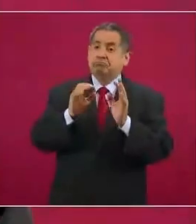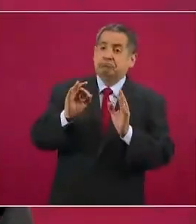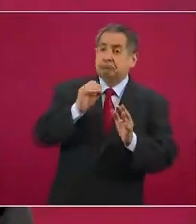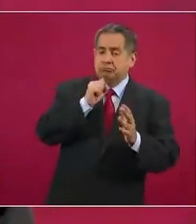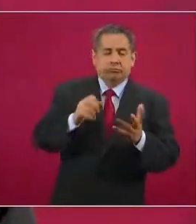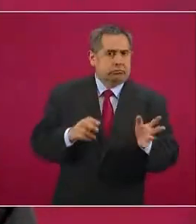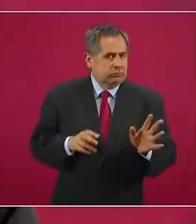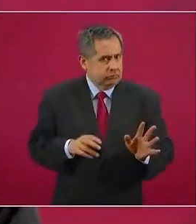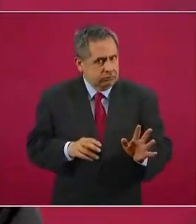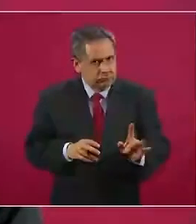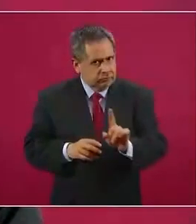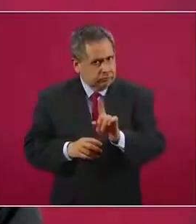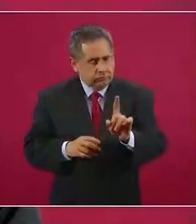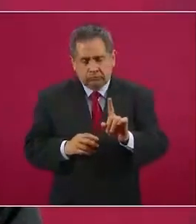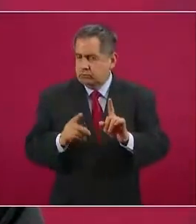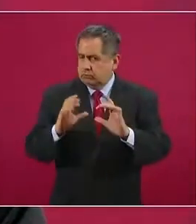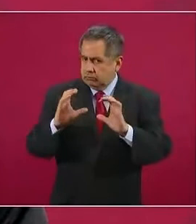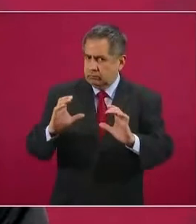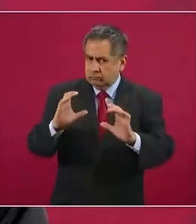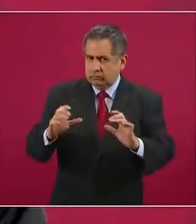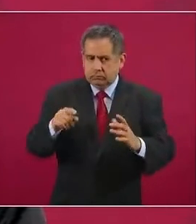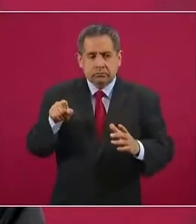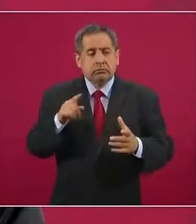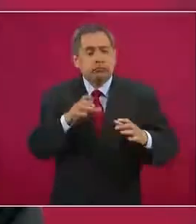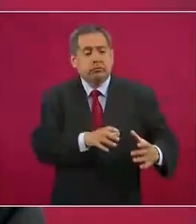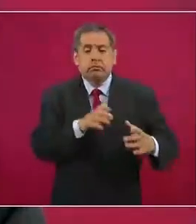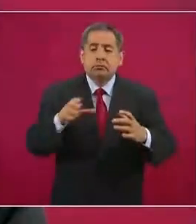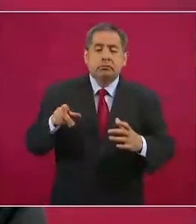y eso pues hay que cuidarlo porque tiene que ver con